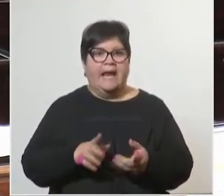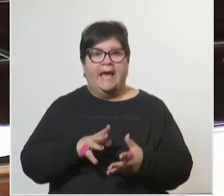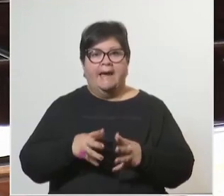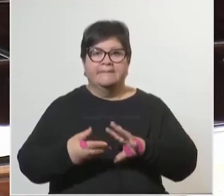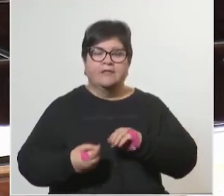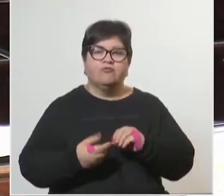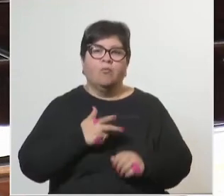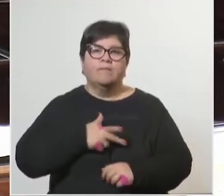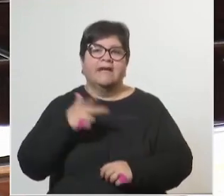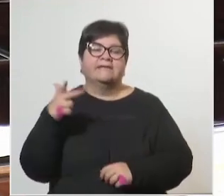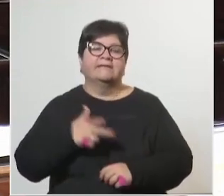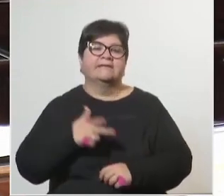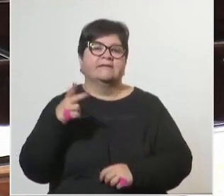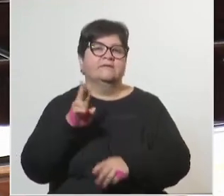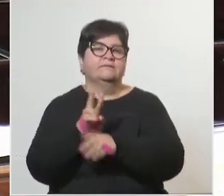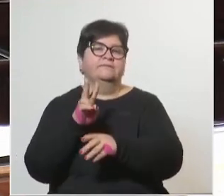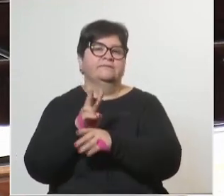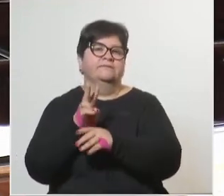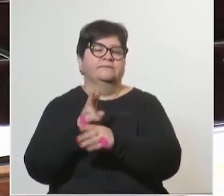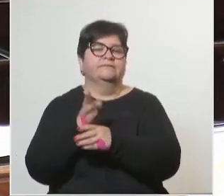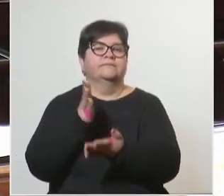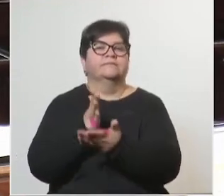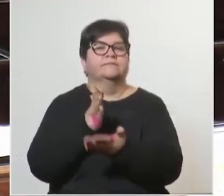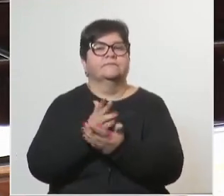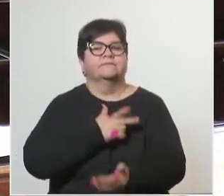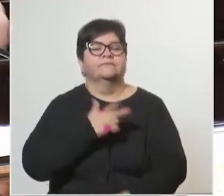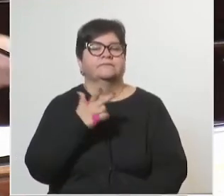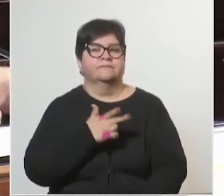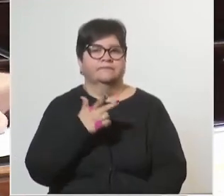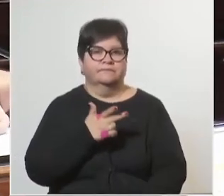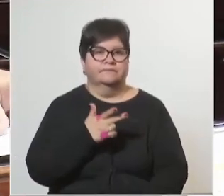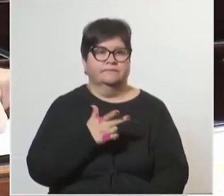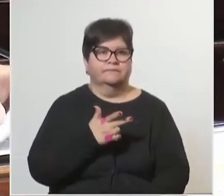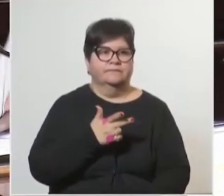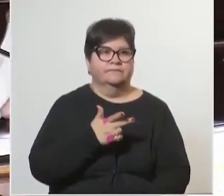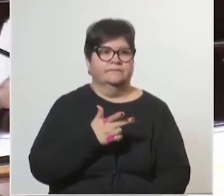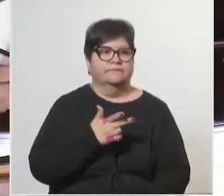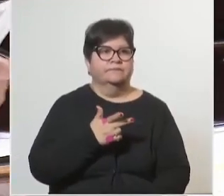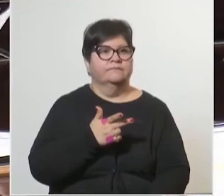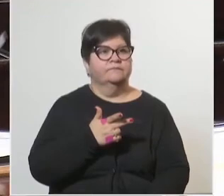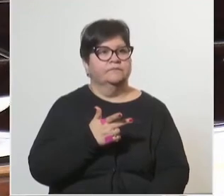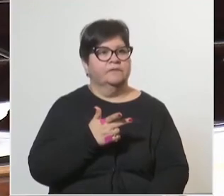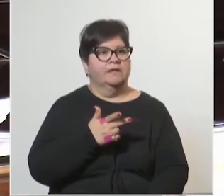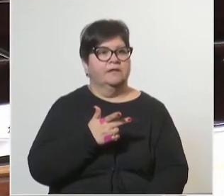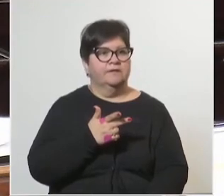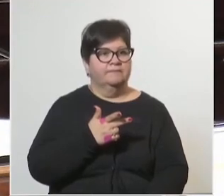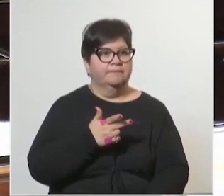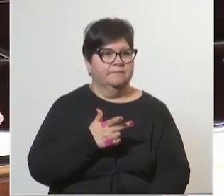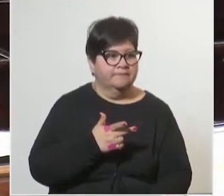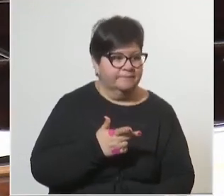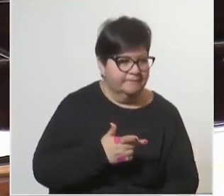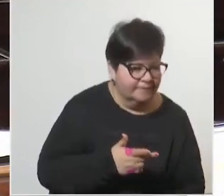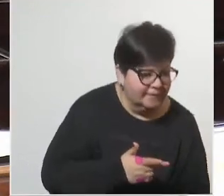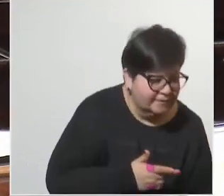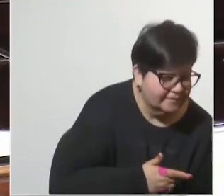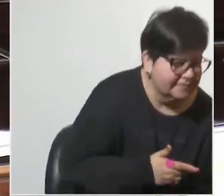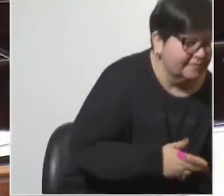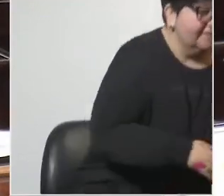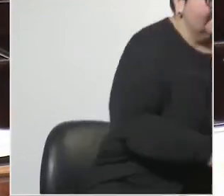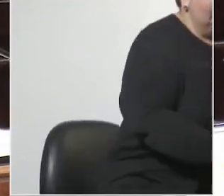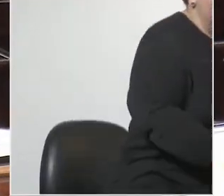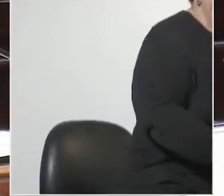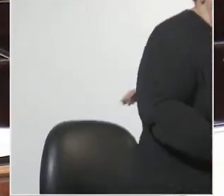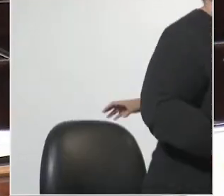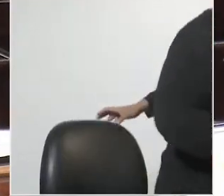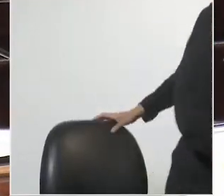nuestro derecho de clara inspiración yo-naturalista. Pero digamos más, el hecho